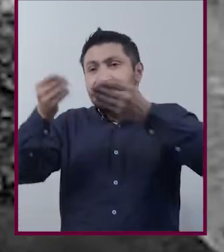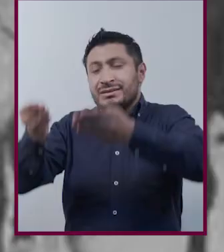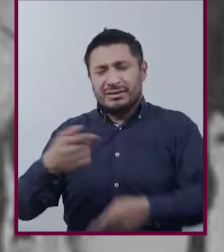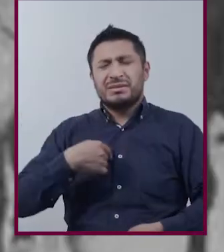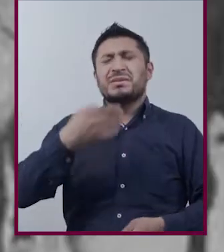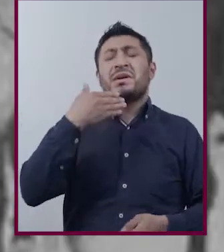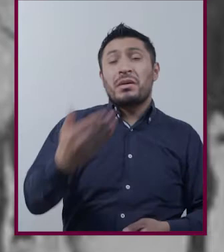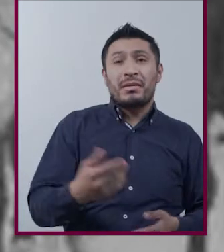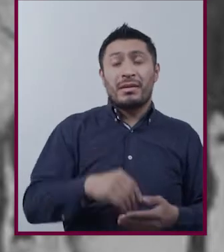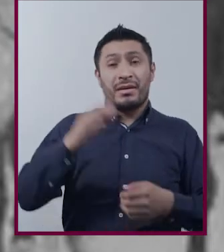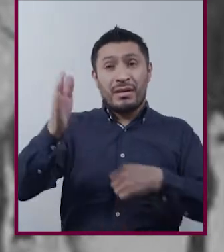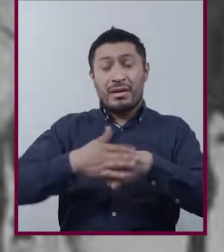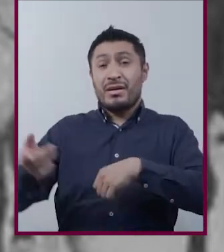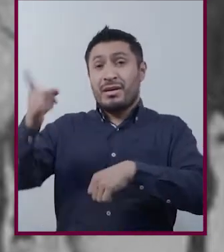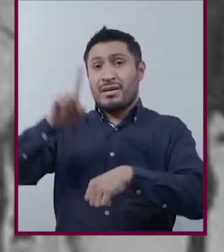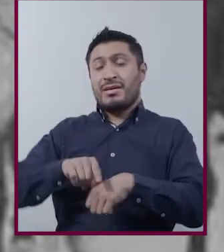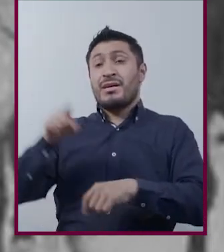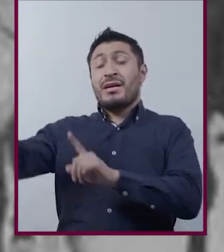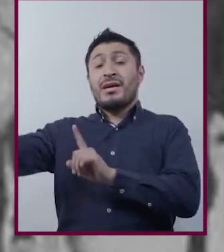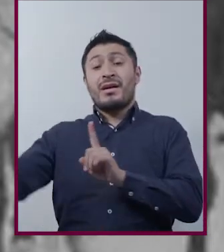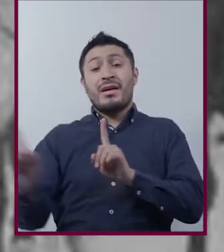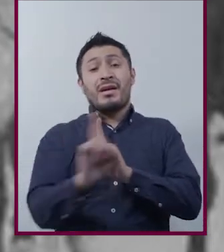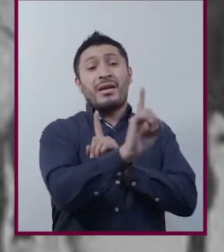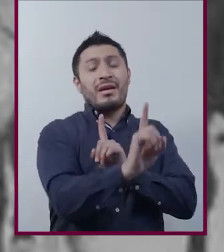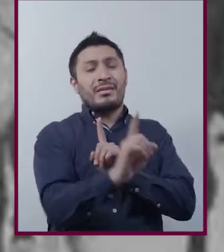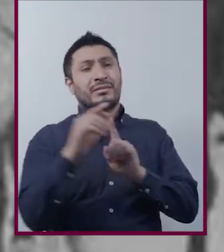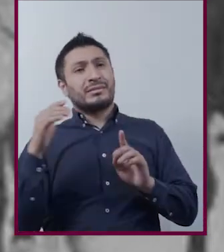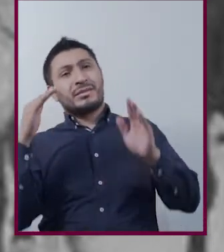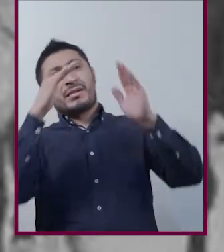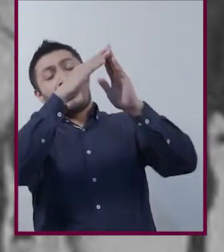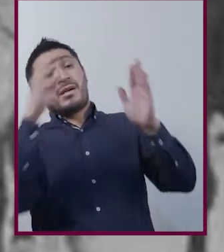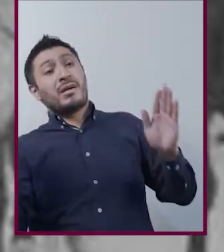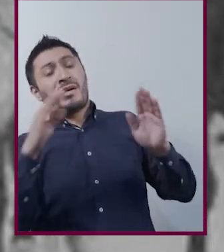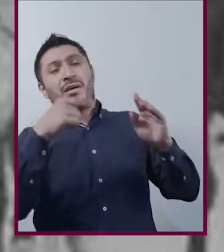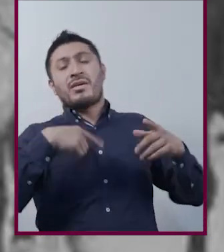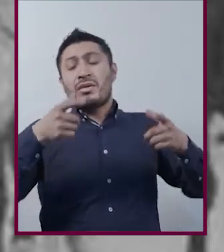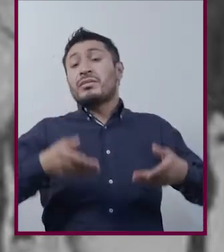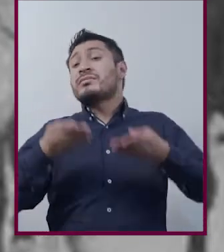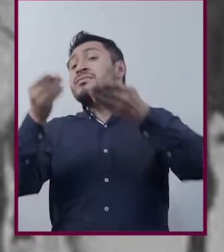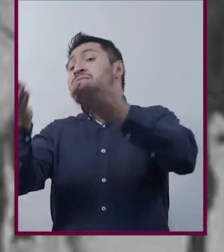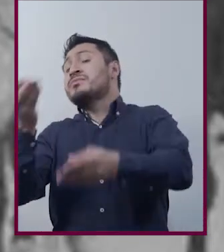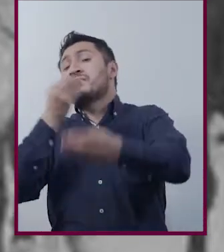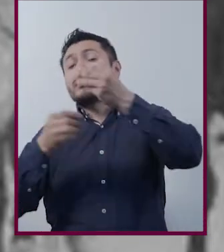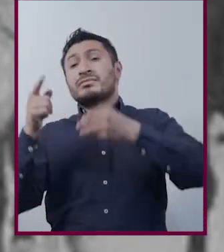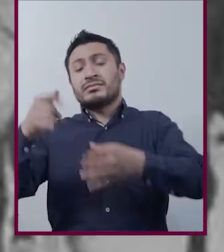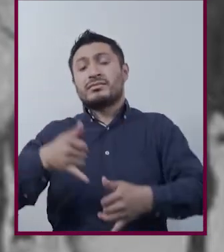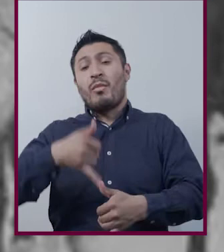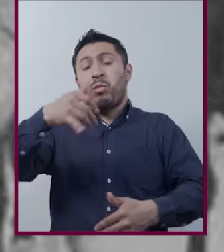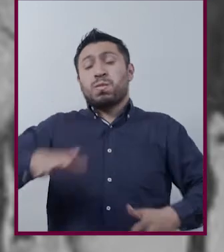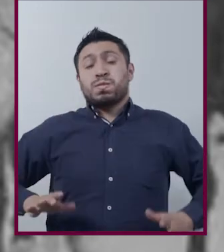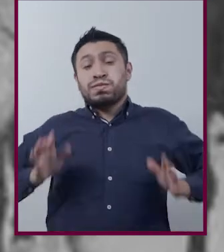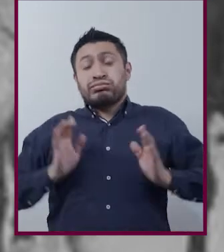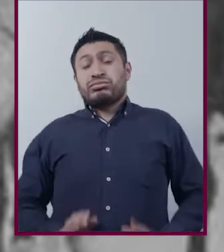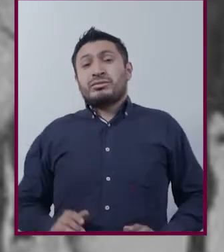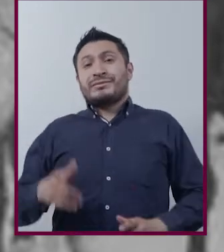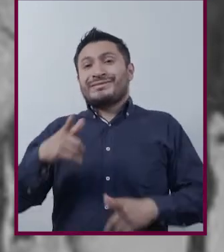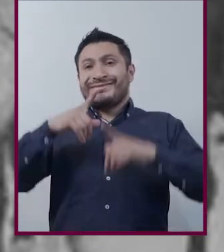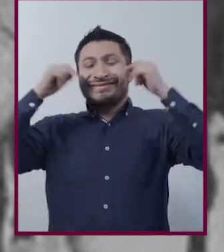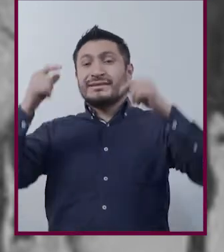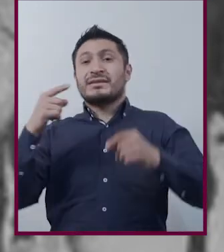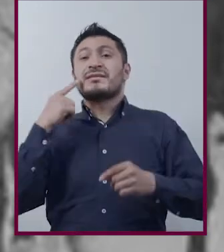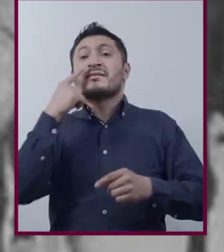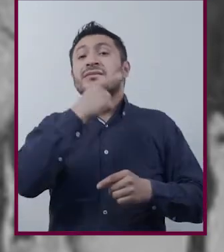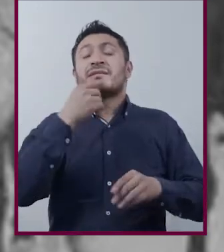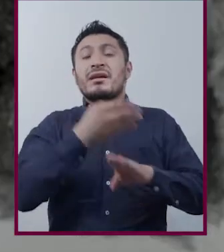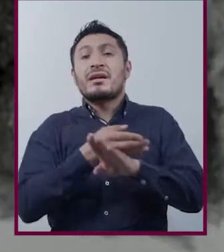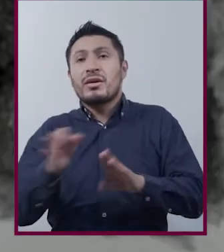bien. Al otro día, cuando él pasaba hacia el cerro, le ofrecí las gordas. Su cuerpo flaco sonrió y sus labios pálidos